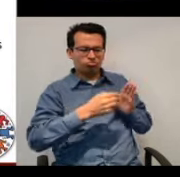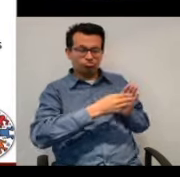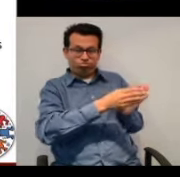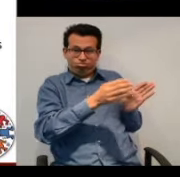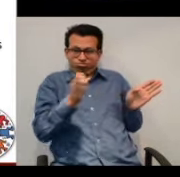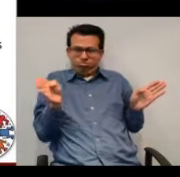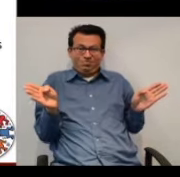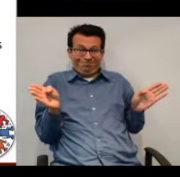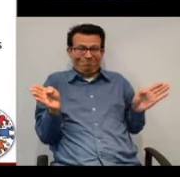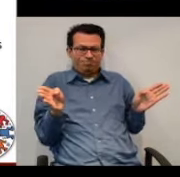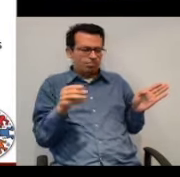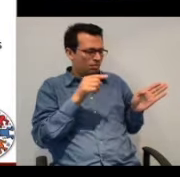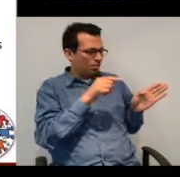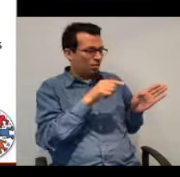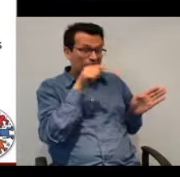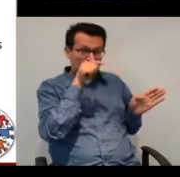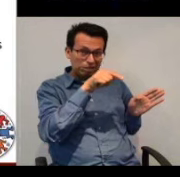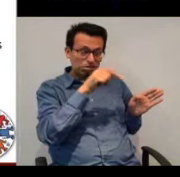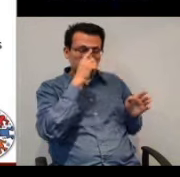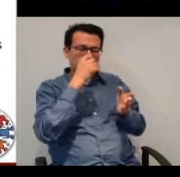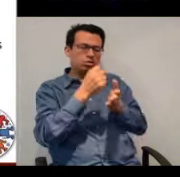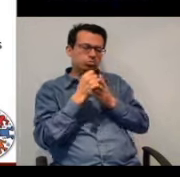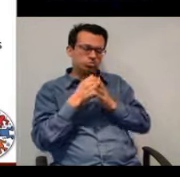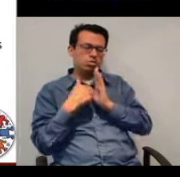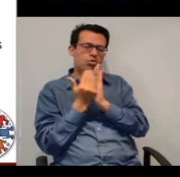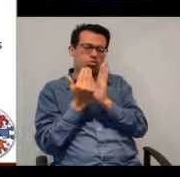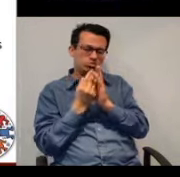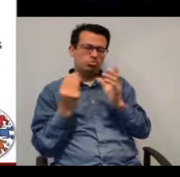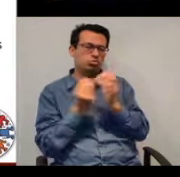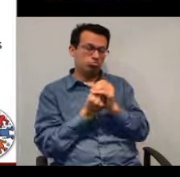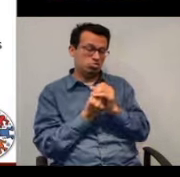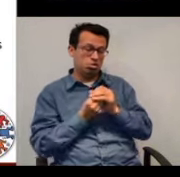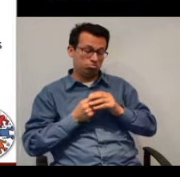la difusión de la educación inclusiva y son fundamentales para entenderla.